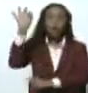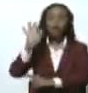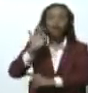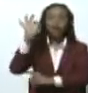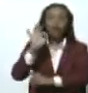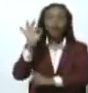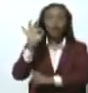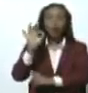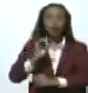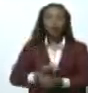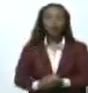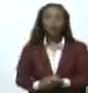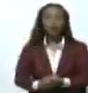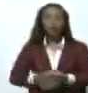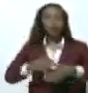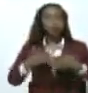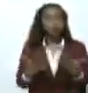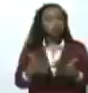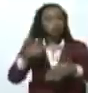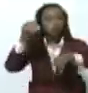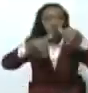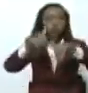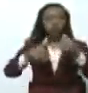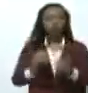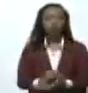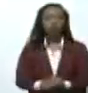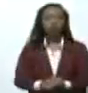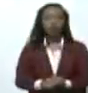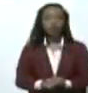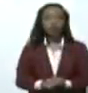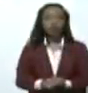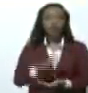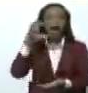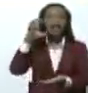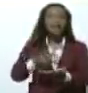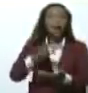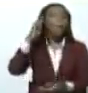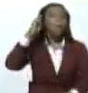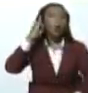36.79% de los votos. El estado Bolívar